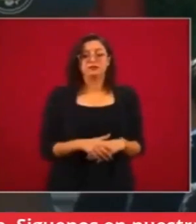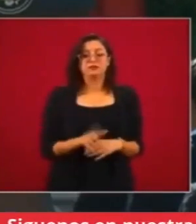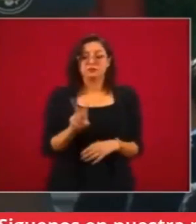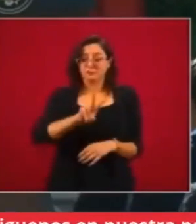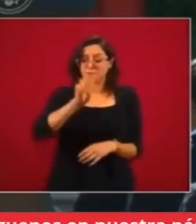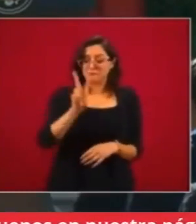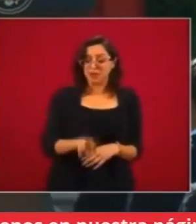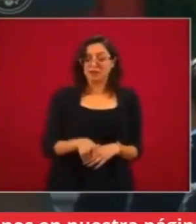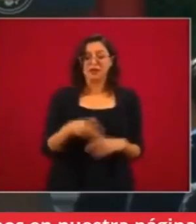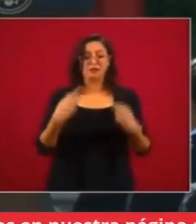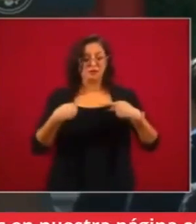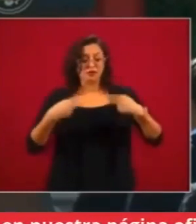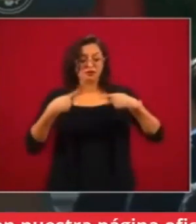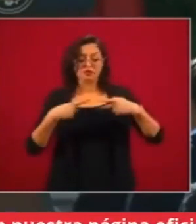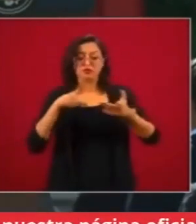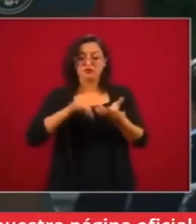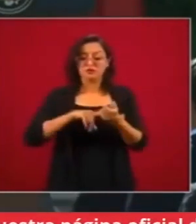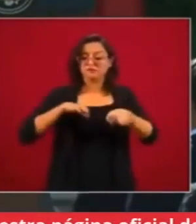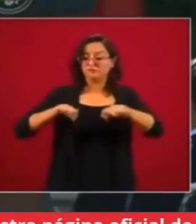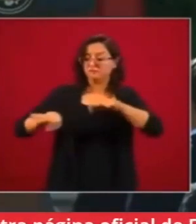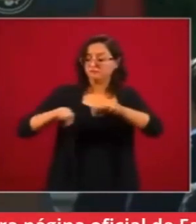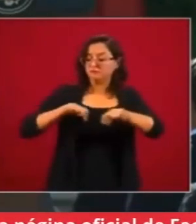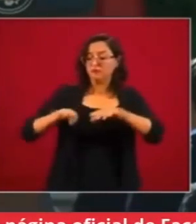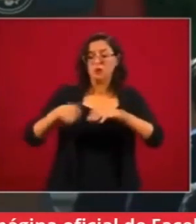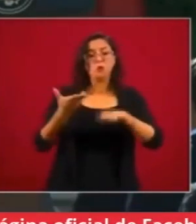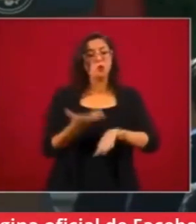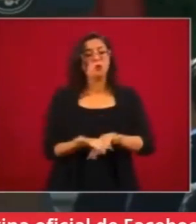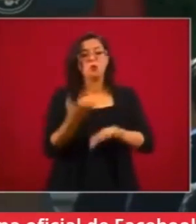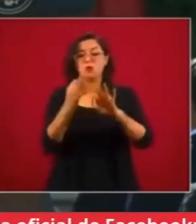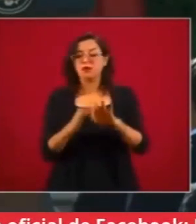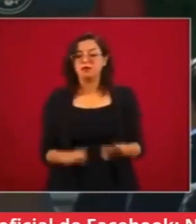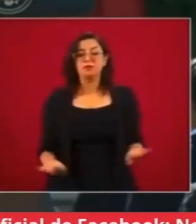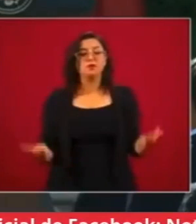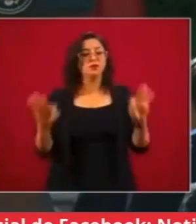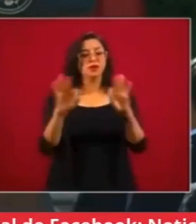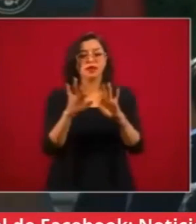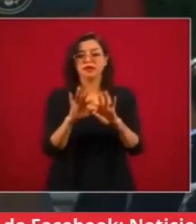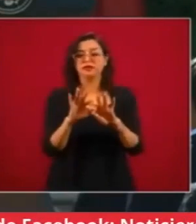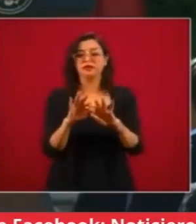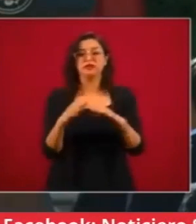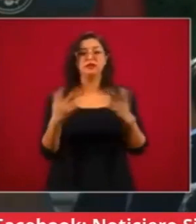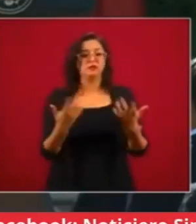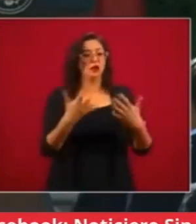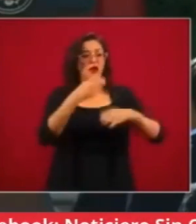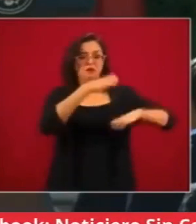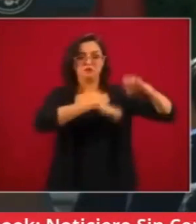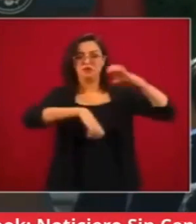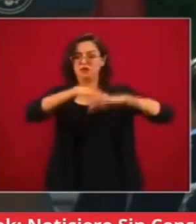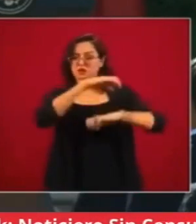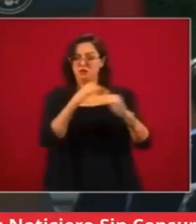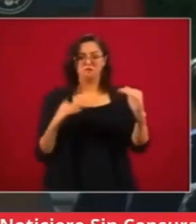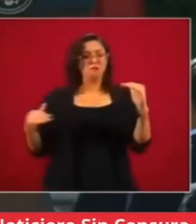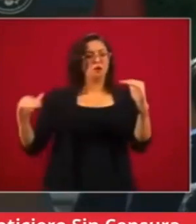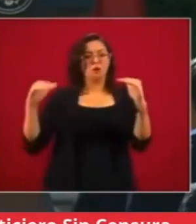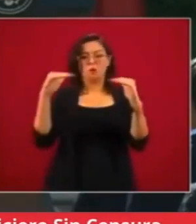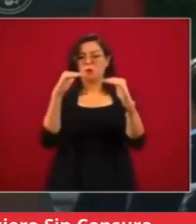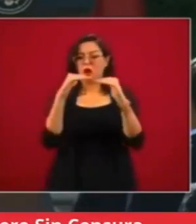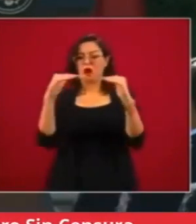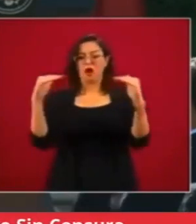posición firme de que los intereses de México tienen que tomarse en cuenta. Y si